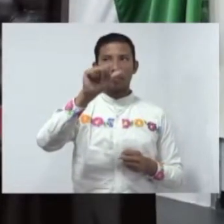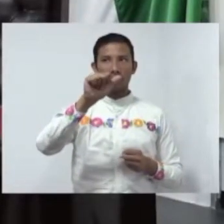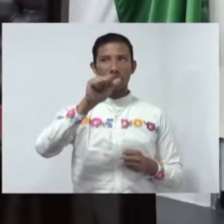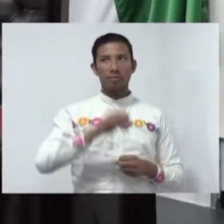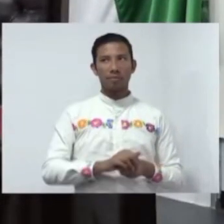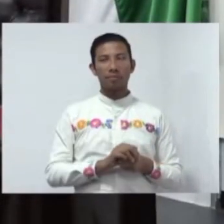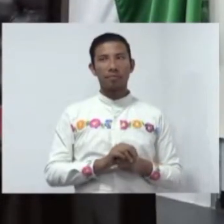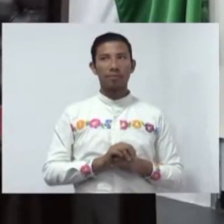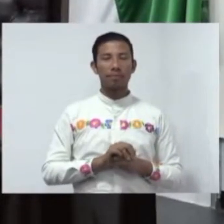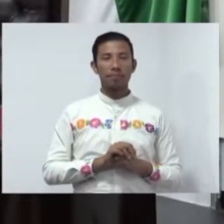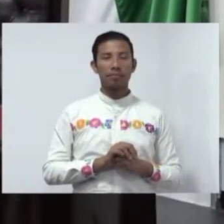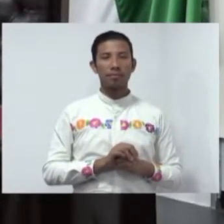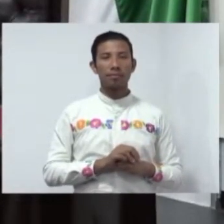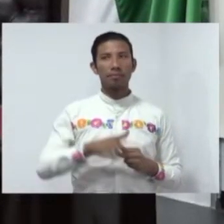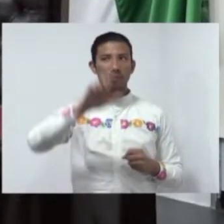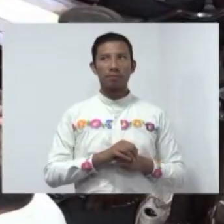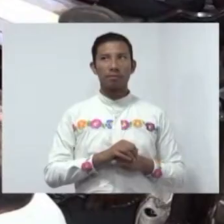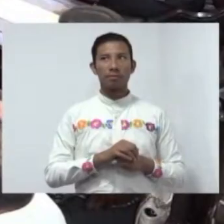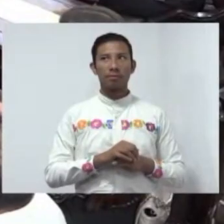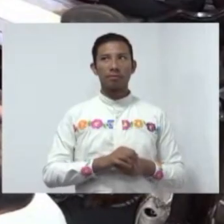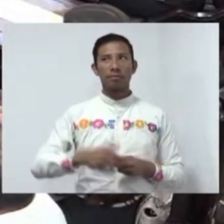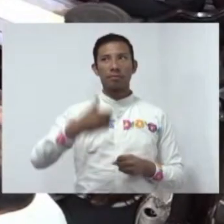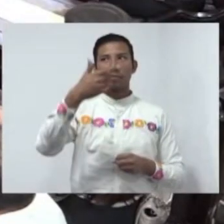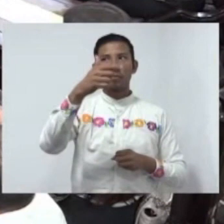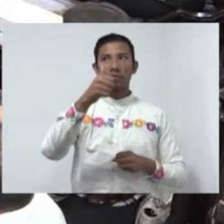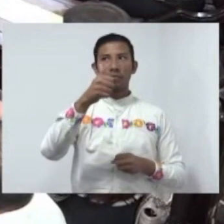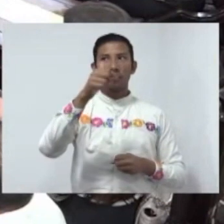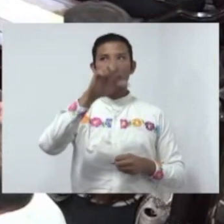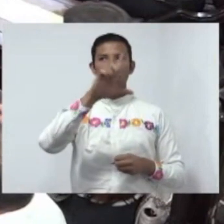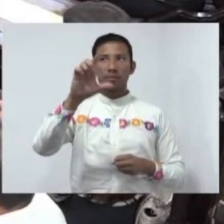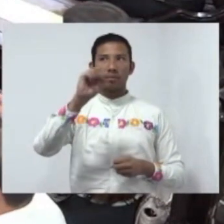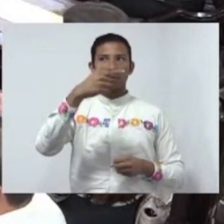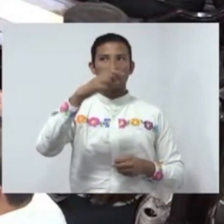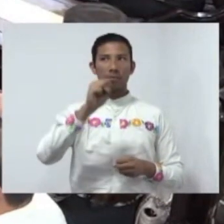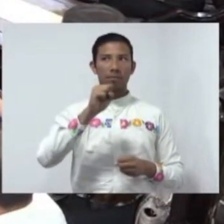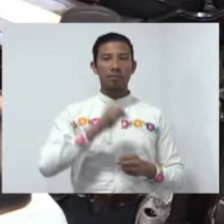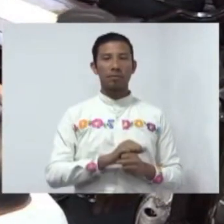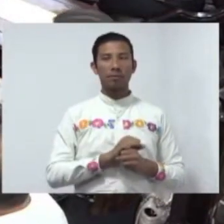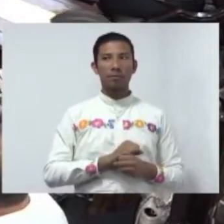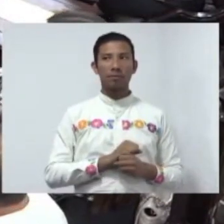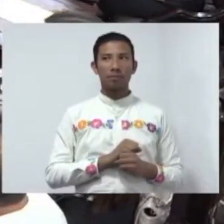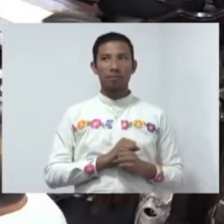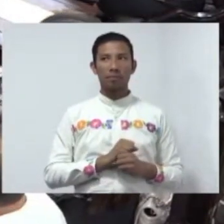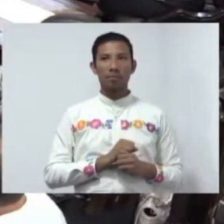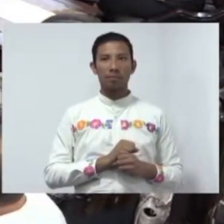ocuparán estas plazas. Con información de Marisol Mateos, Noticias TVT.